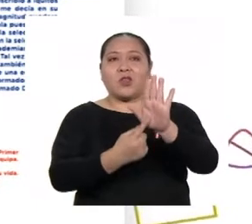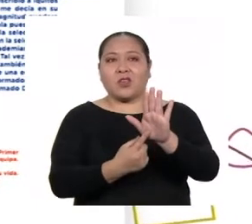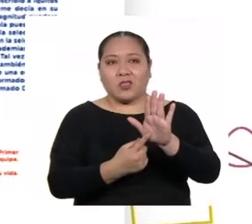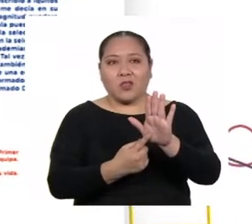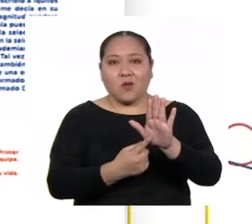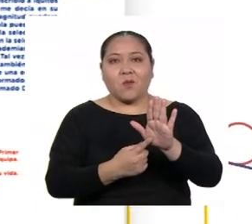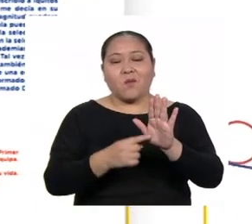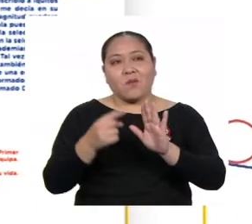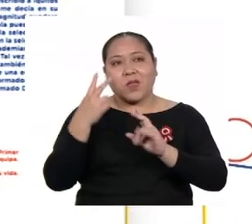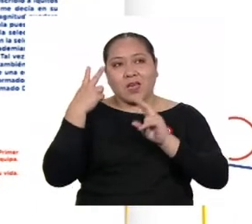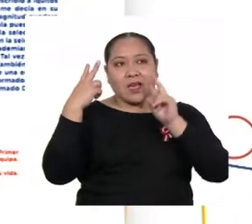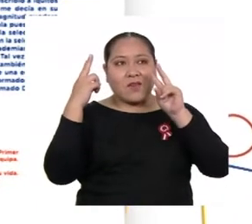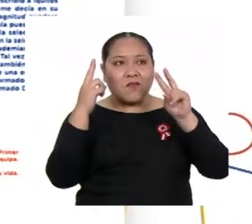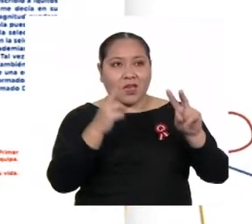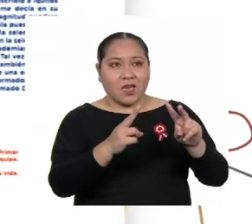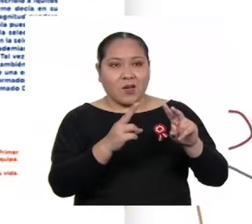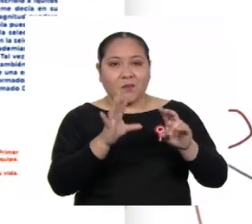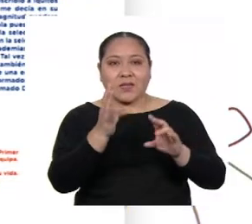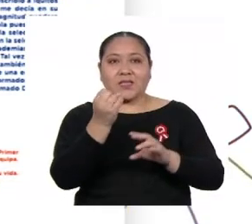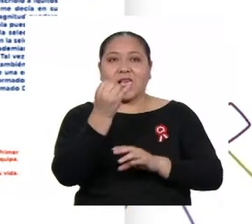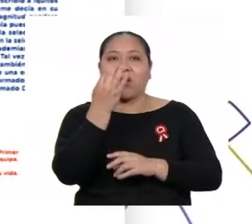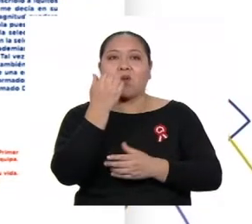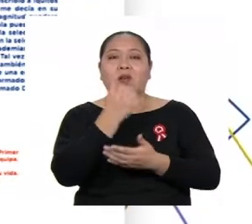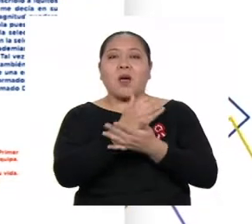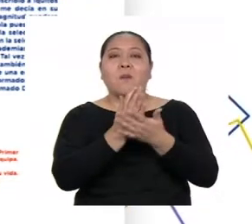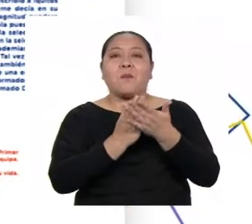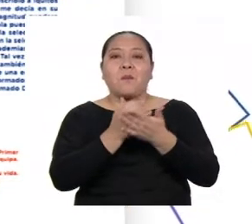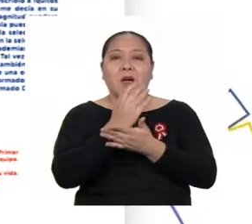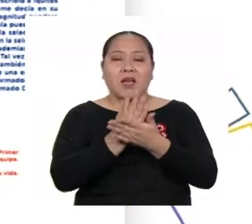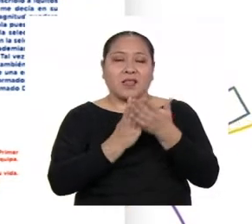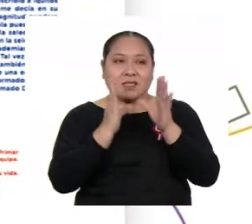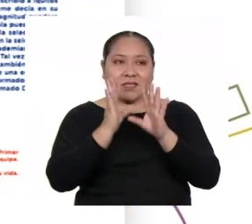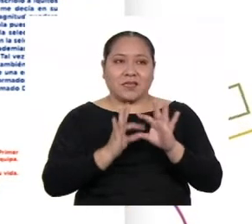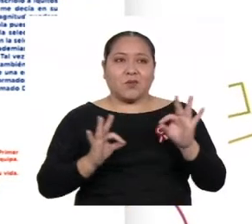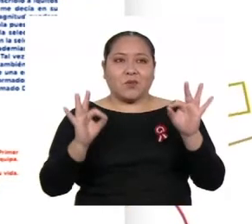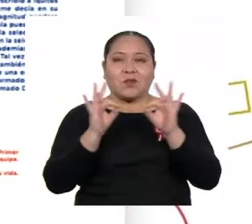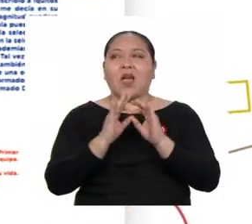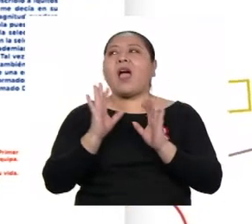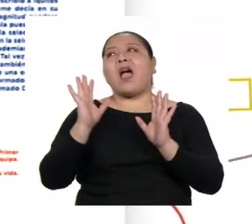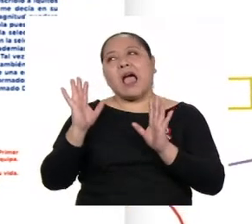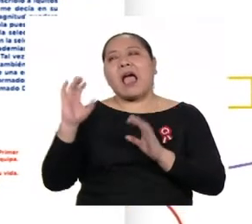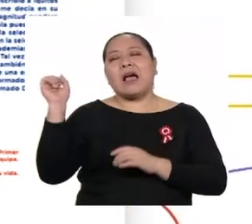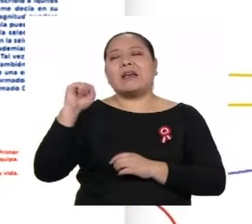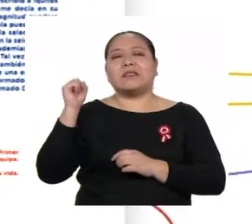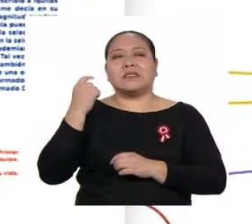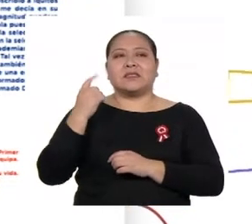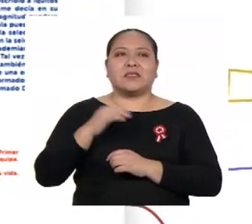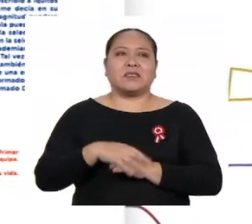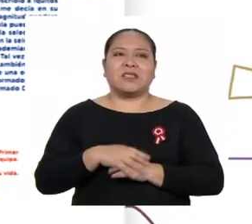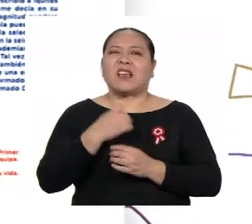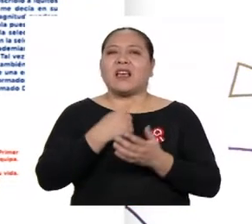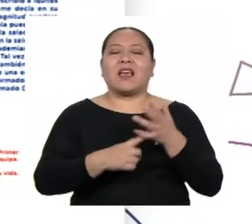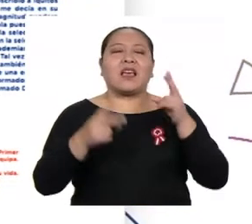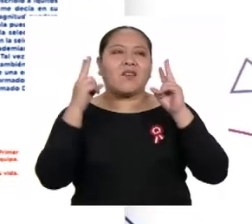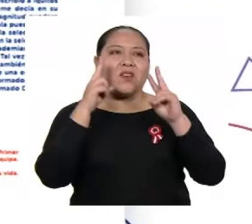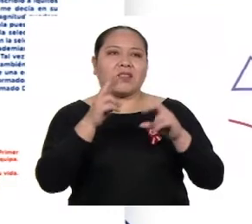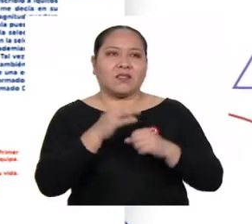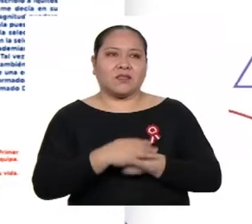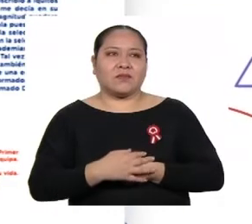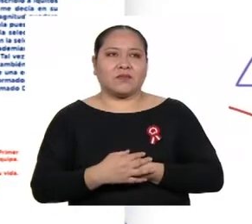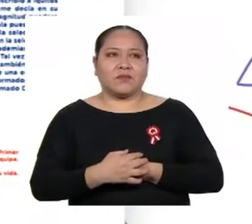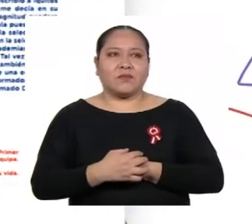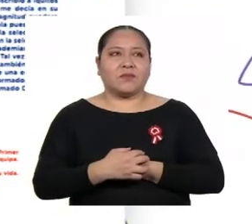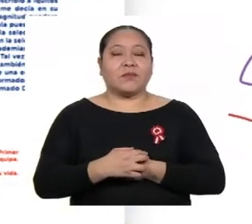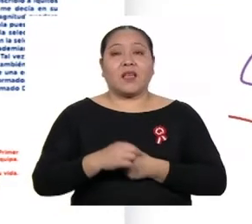podamos identificar algunos elementos importantes. Ah, ya, eso sí. ¿Qué es lo que ves, Yaremis?